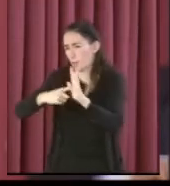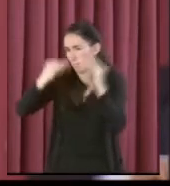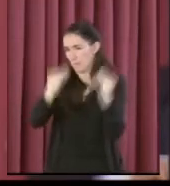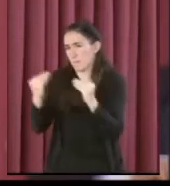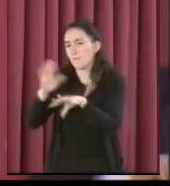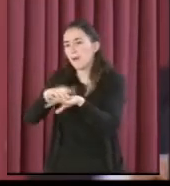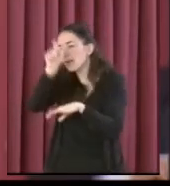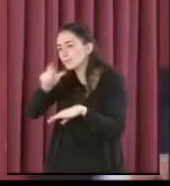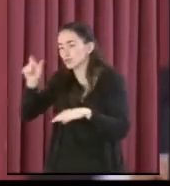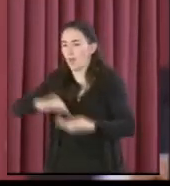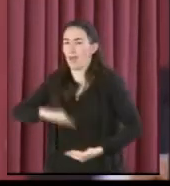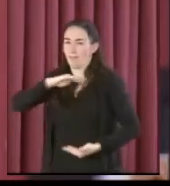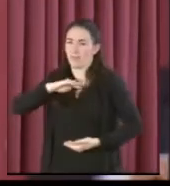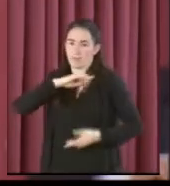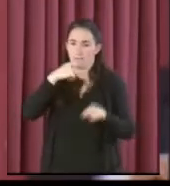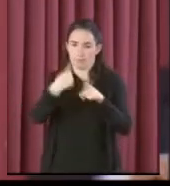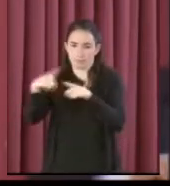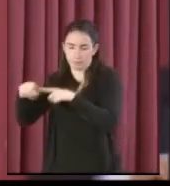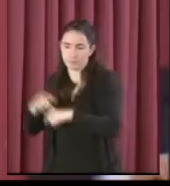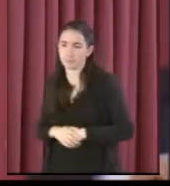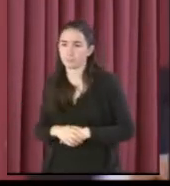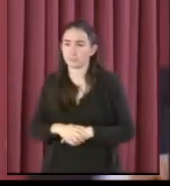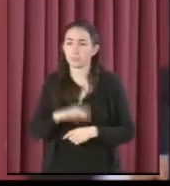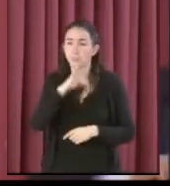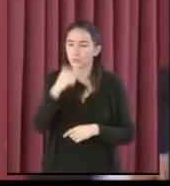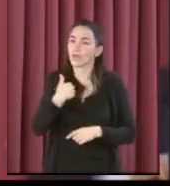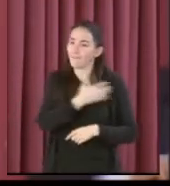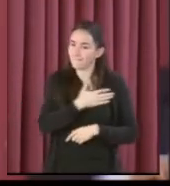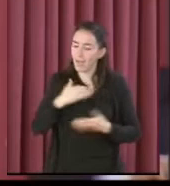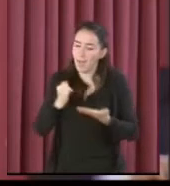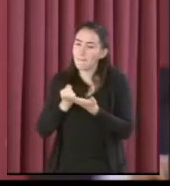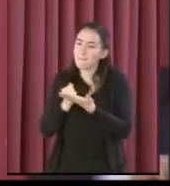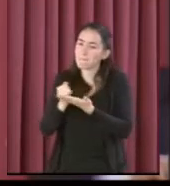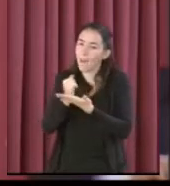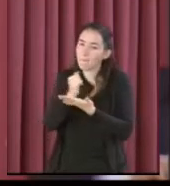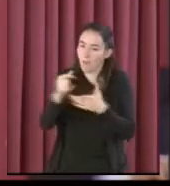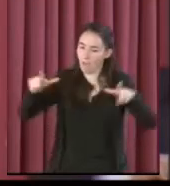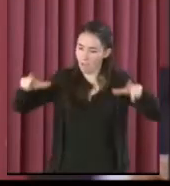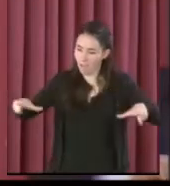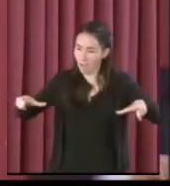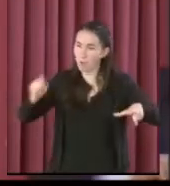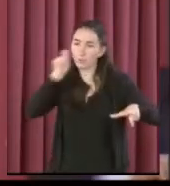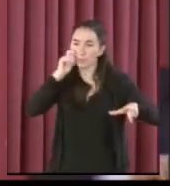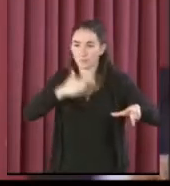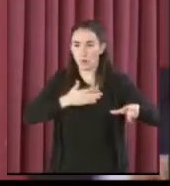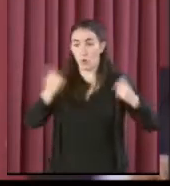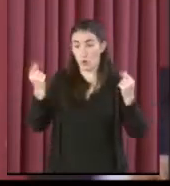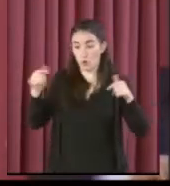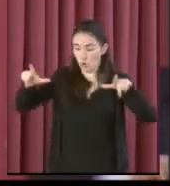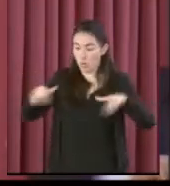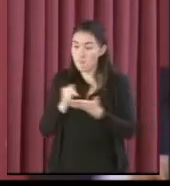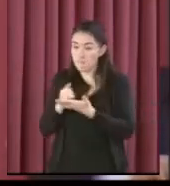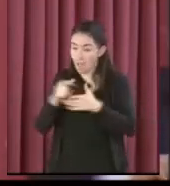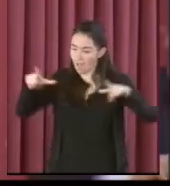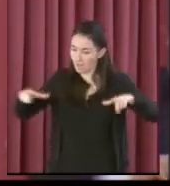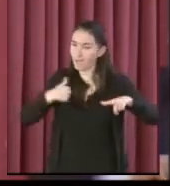capacidades. Para ello, vamos a elaborar el primer mapa turístico accesible de Logroño. Lo vamos a hacer en